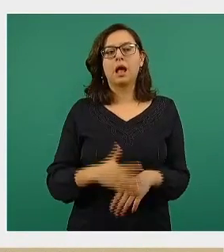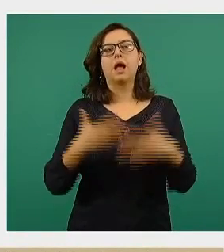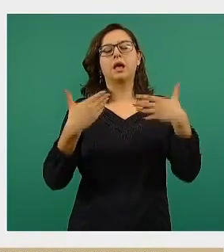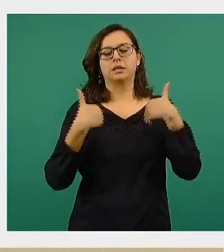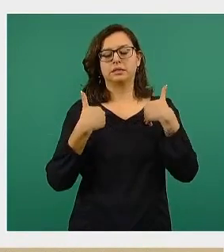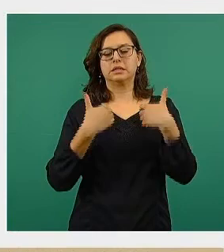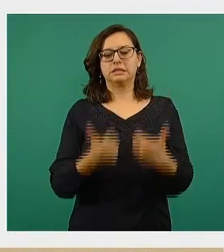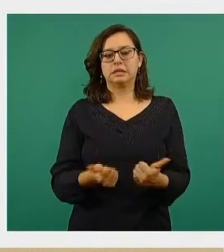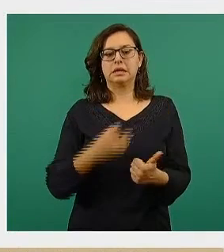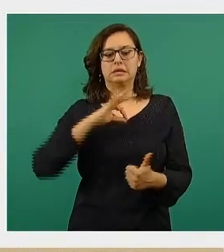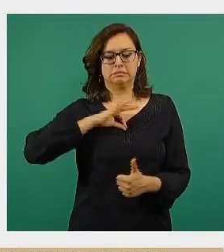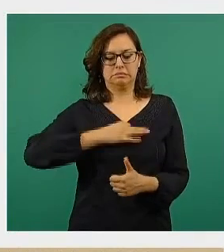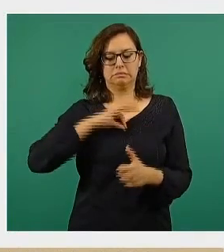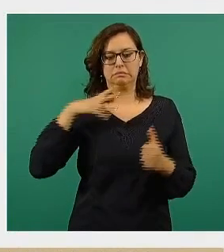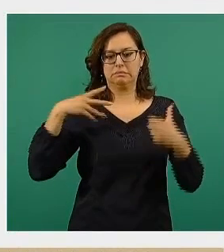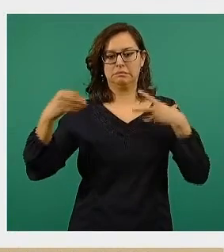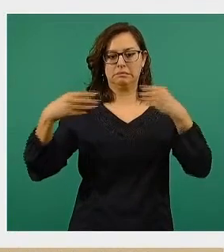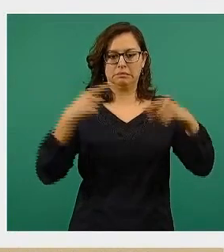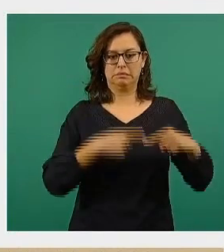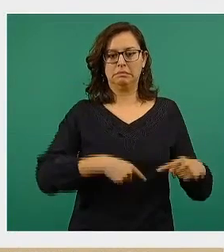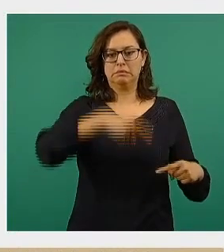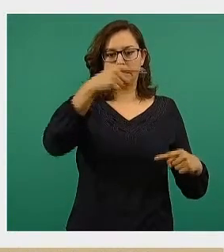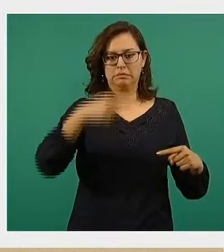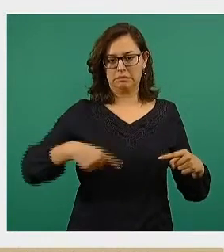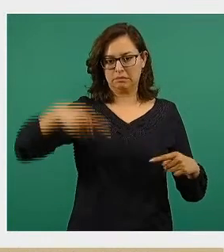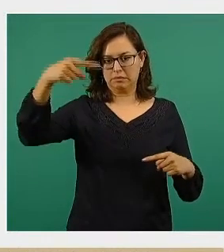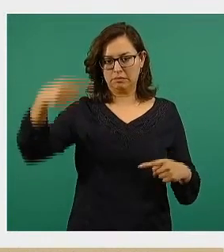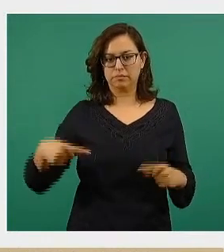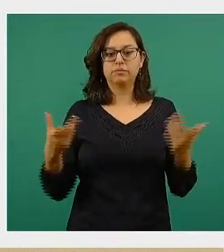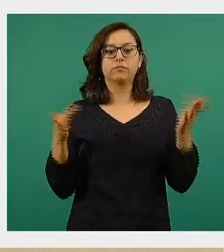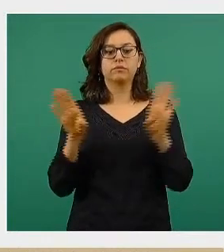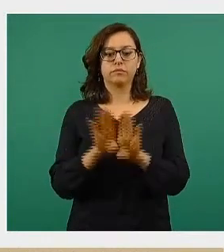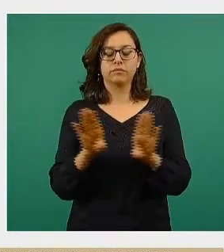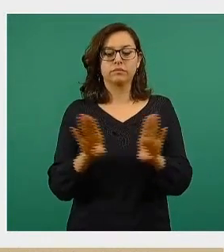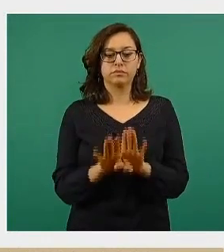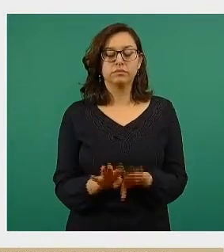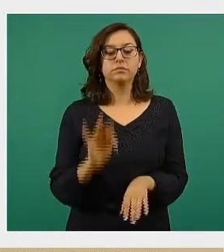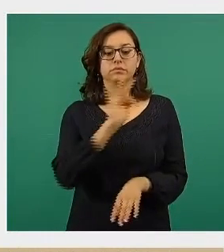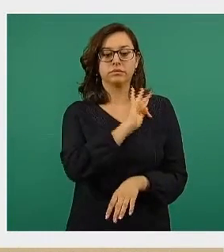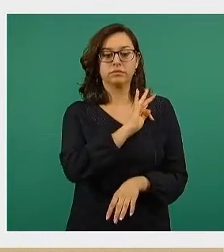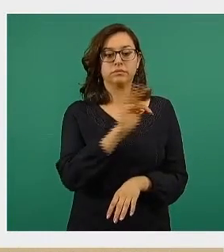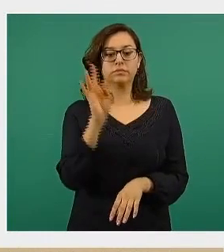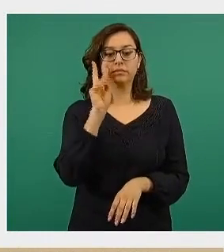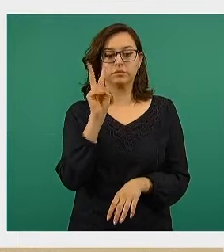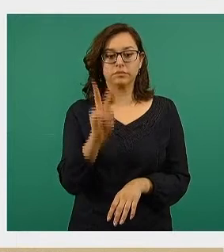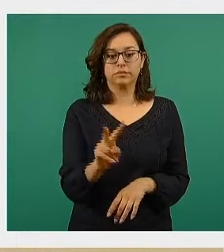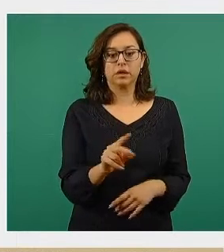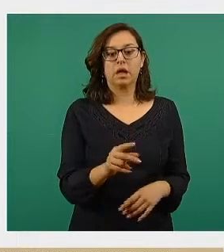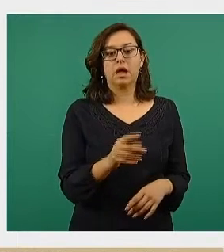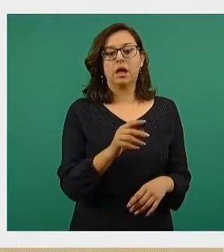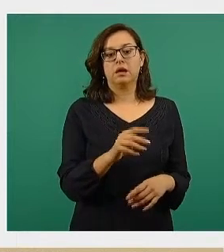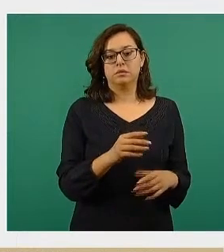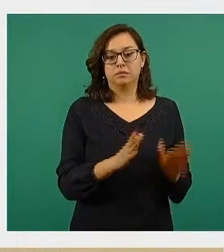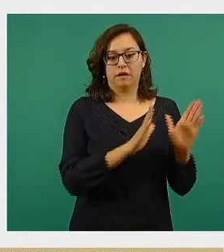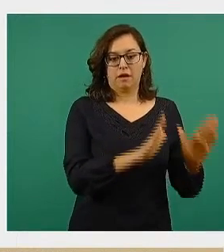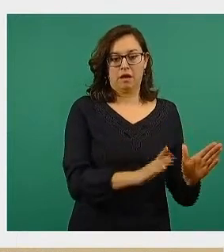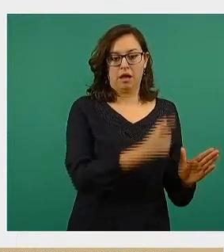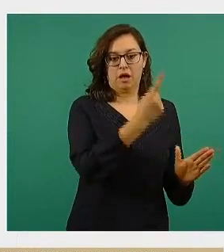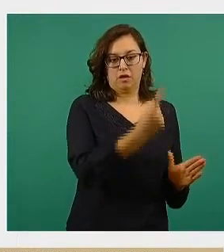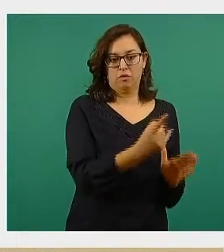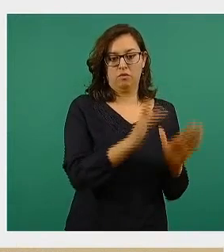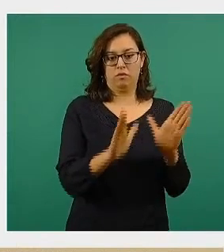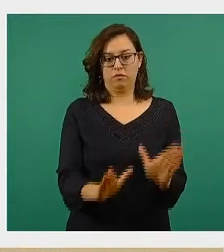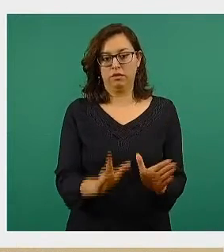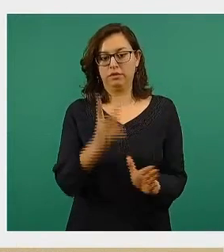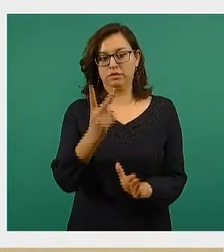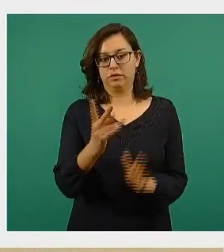poco el comportamiento de la curva. Vean ustedes, ahí están representadas las 3 fases. Decía, ahorita vamos a hablar un poco más de ellas,